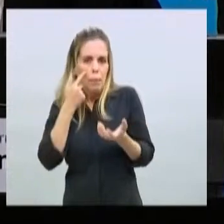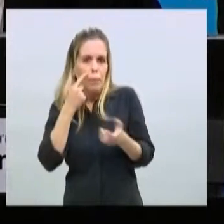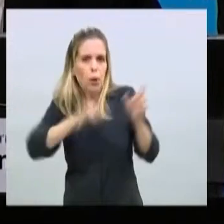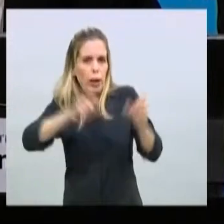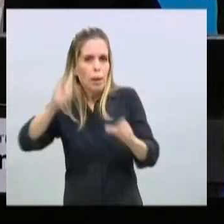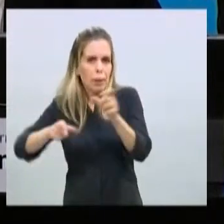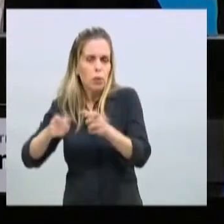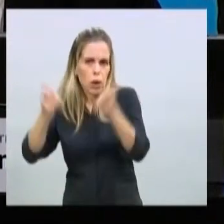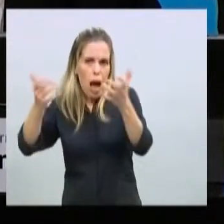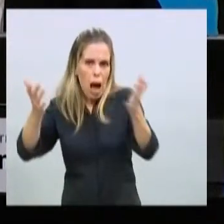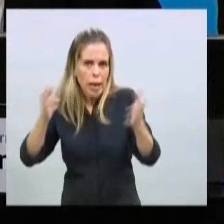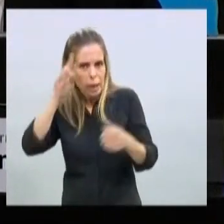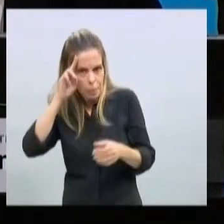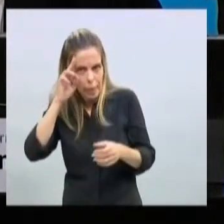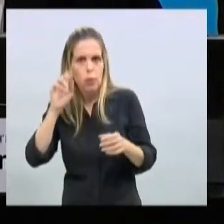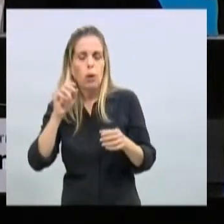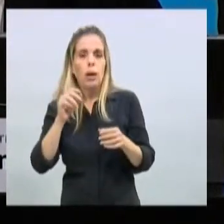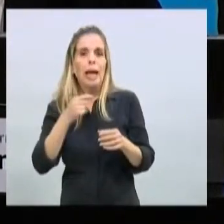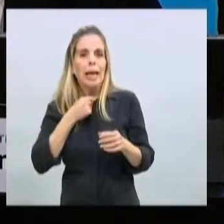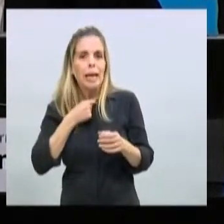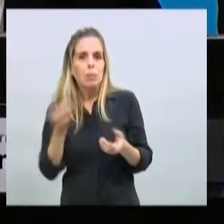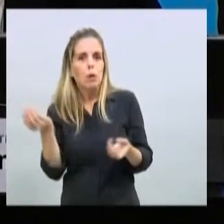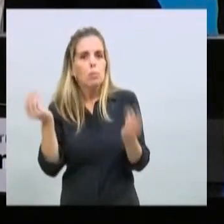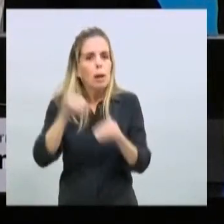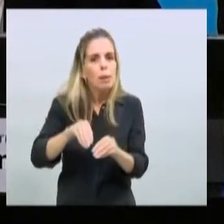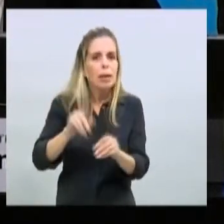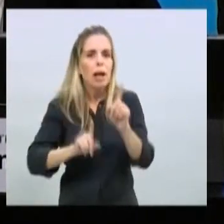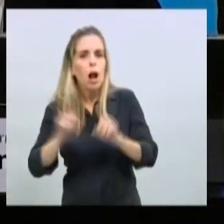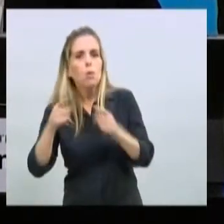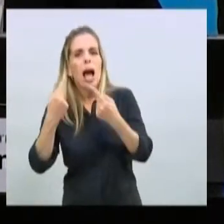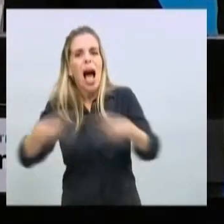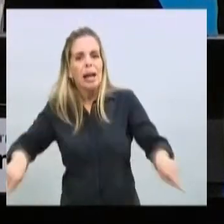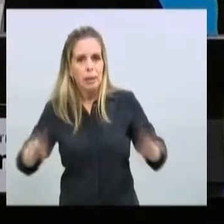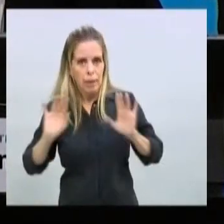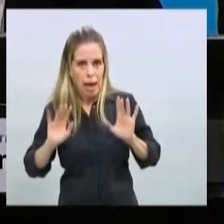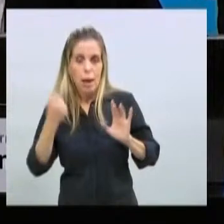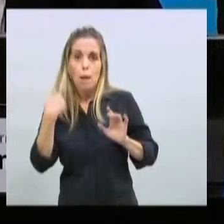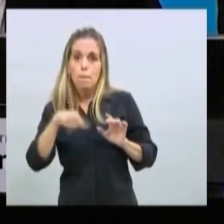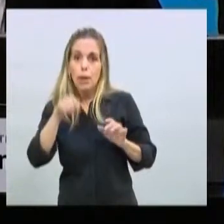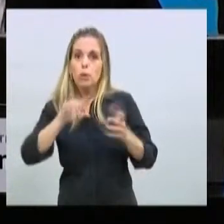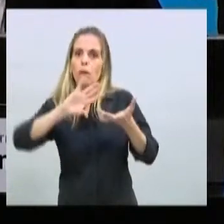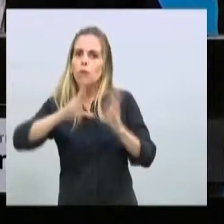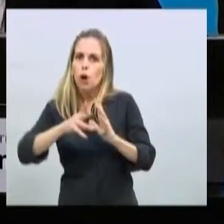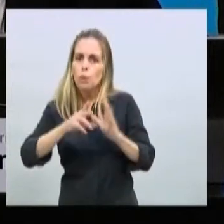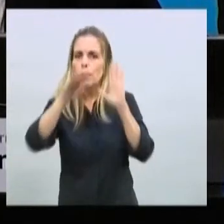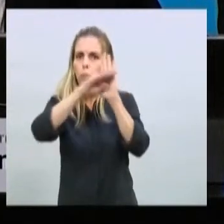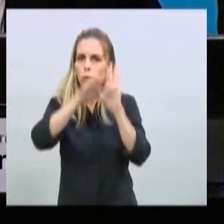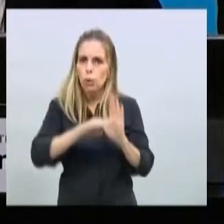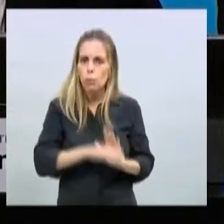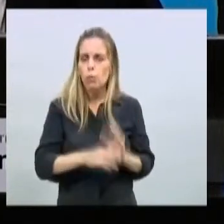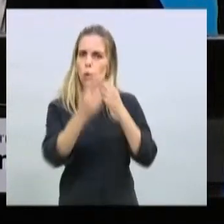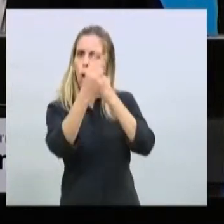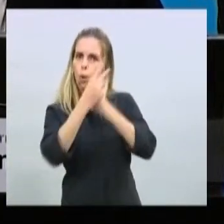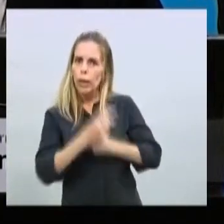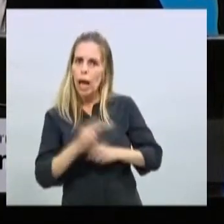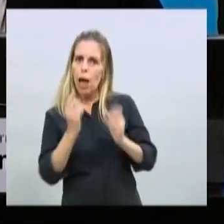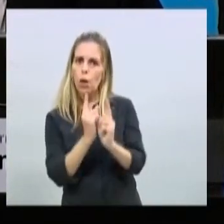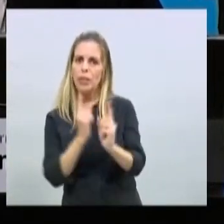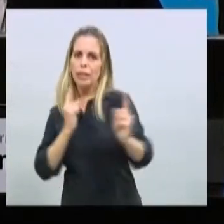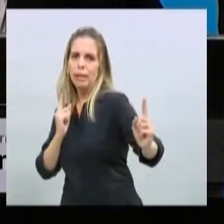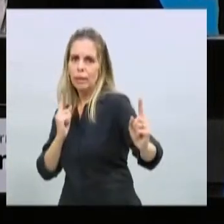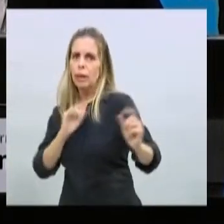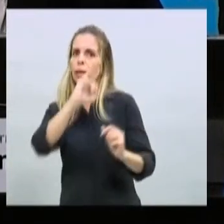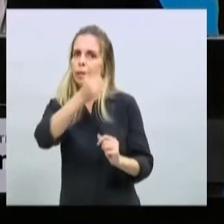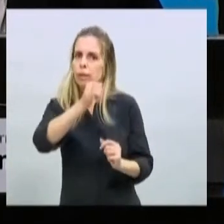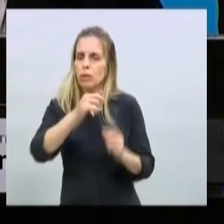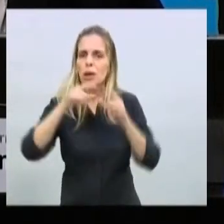vamos a sumar algunas actividades. Ahora, las pautas de distanciamiento, el cuidado sanitario sigue siendo exactamente el mismo. O sea, el cuidado de la